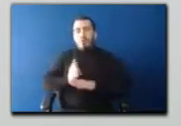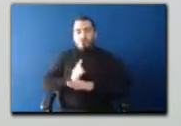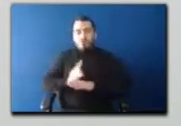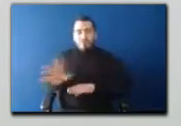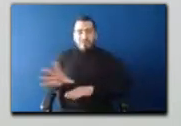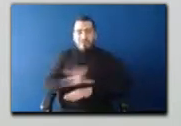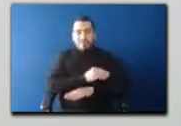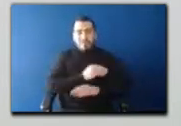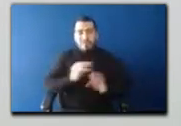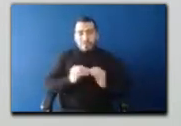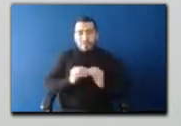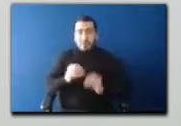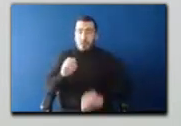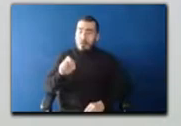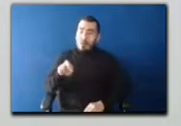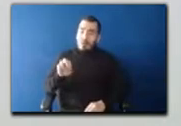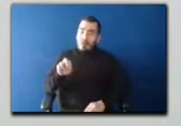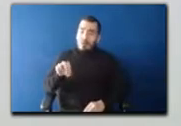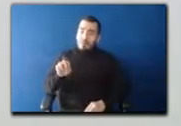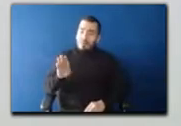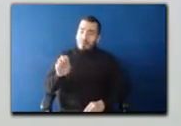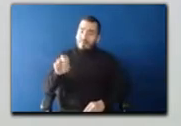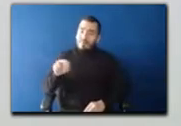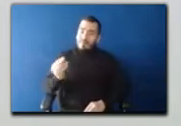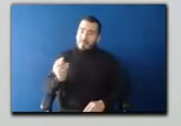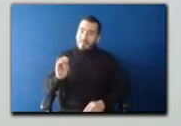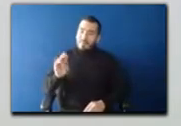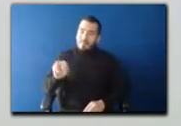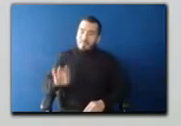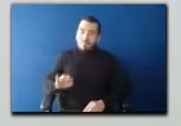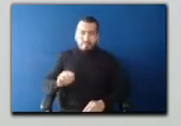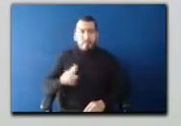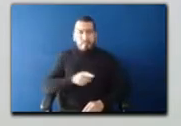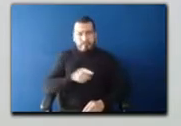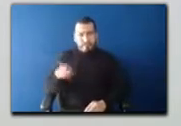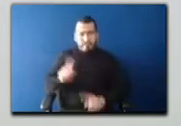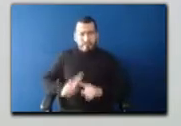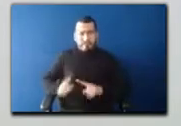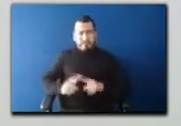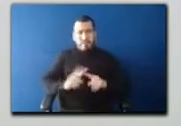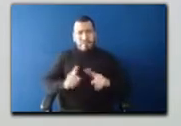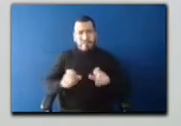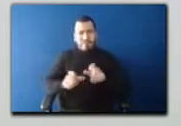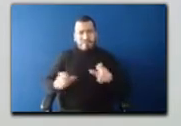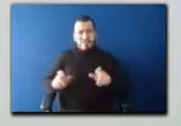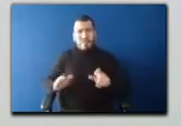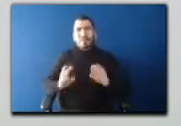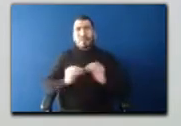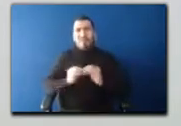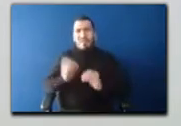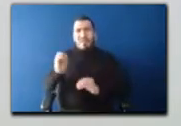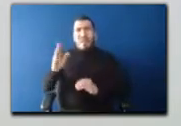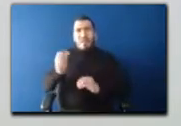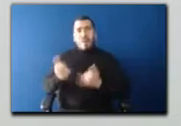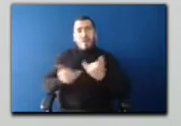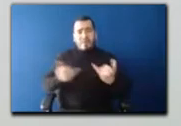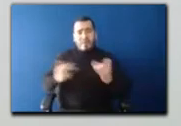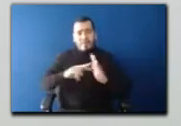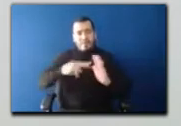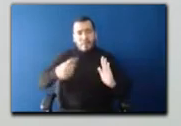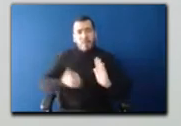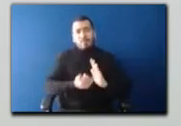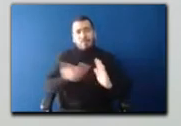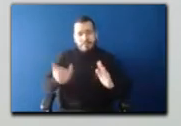paso fundamental en eso. Muchos jugadores, muchos segmentos disruptivos, mucha tecnología para desarrollar ese escenario.